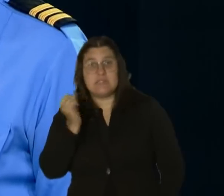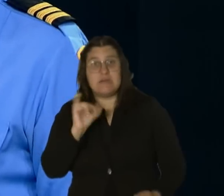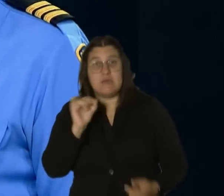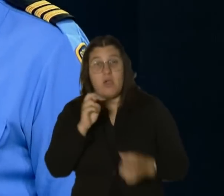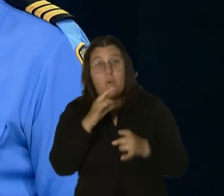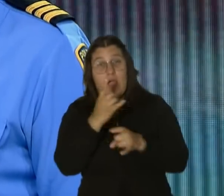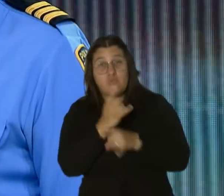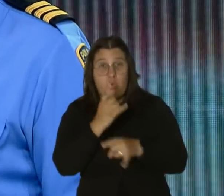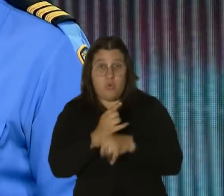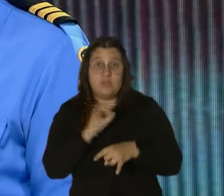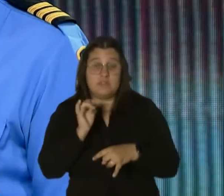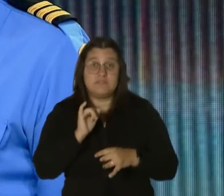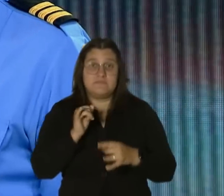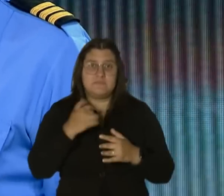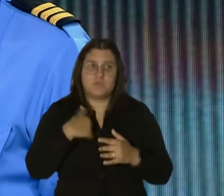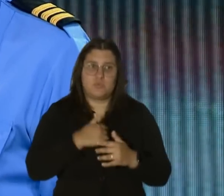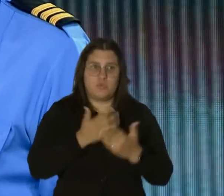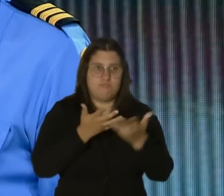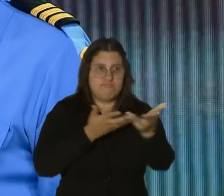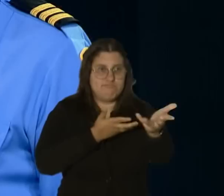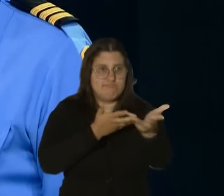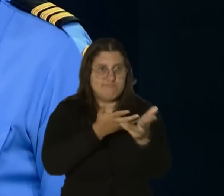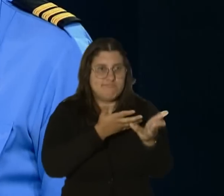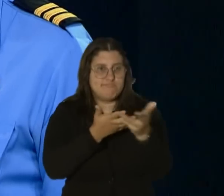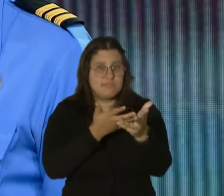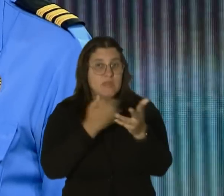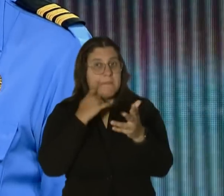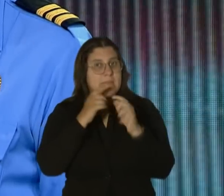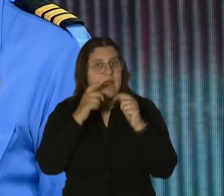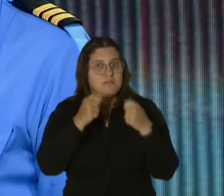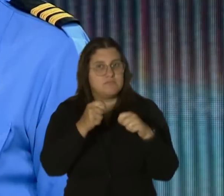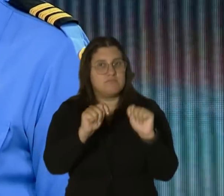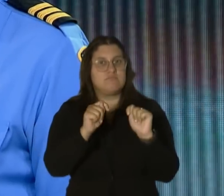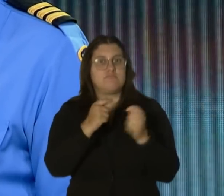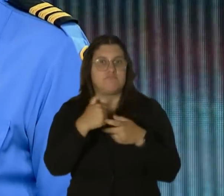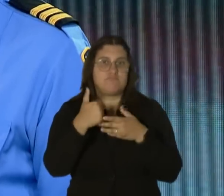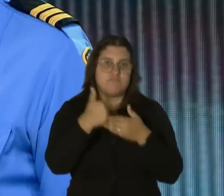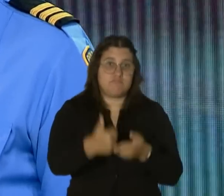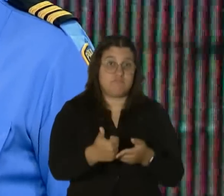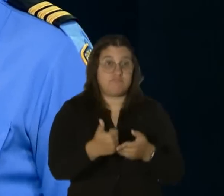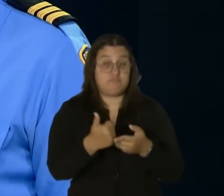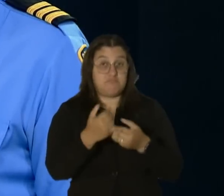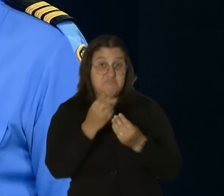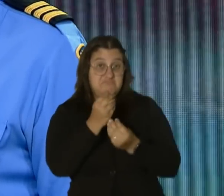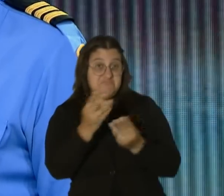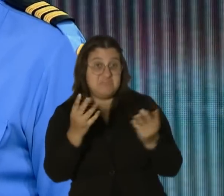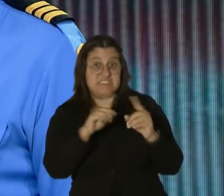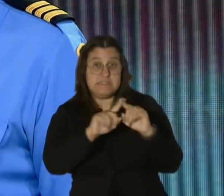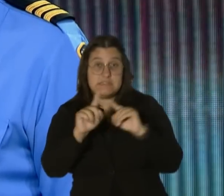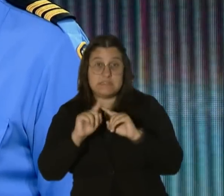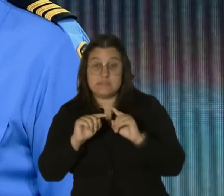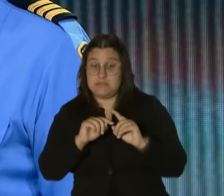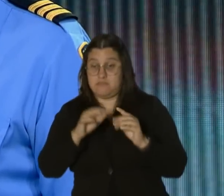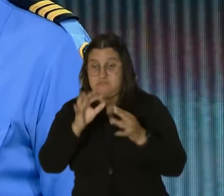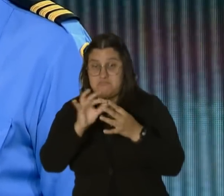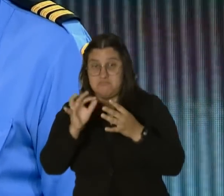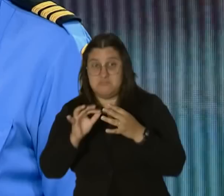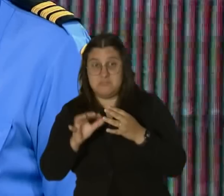o alcohol. Se hace el acercamiento buscándole la ayuda, ofreciéndole diferentes alternativas de hogares.